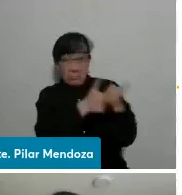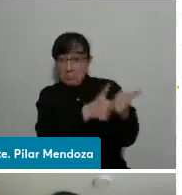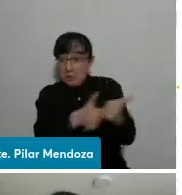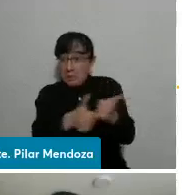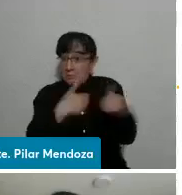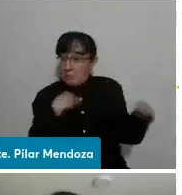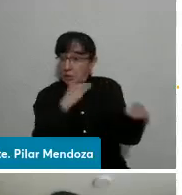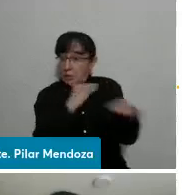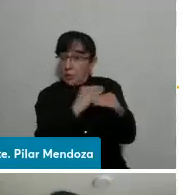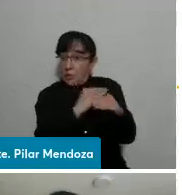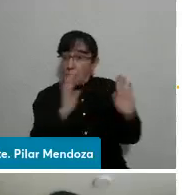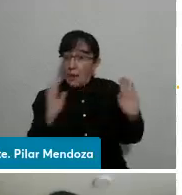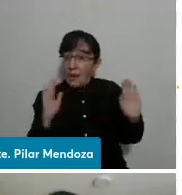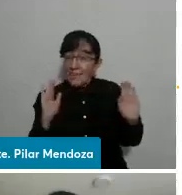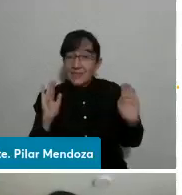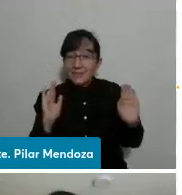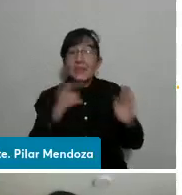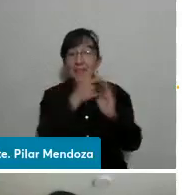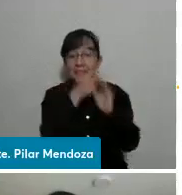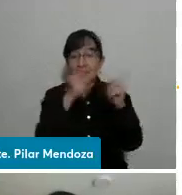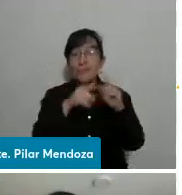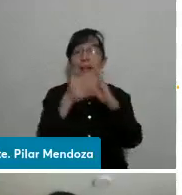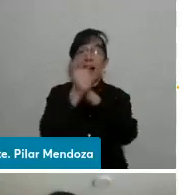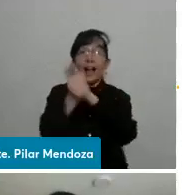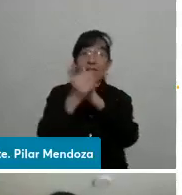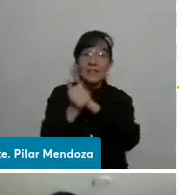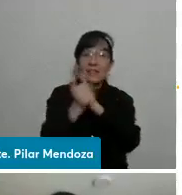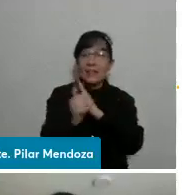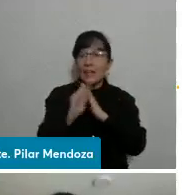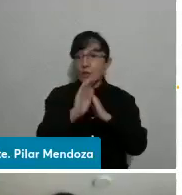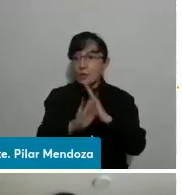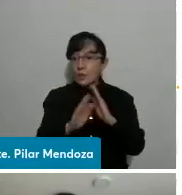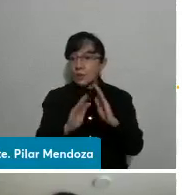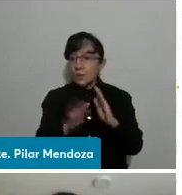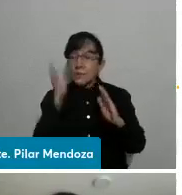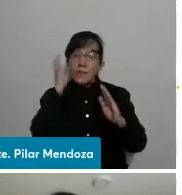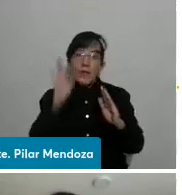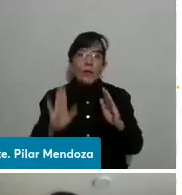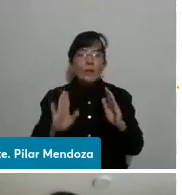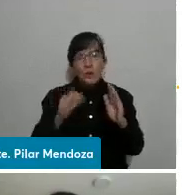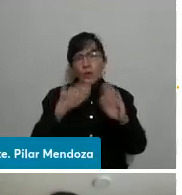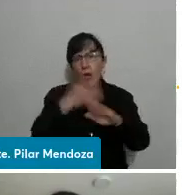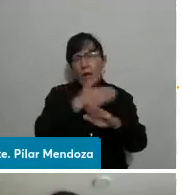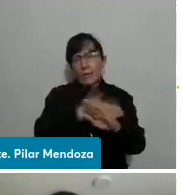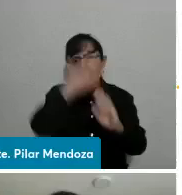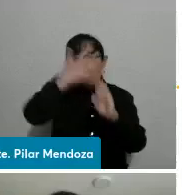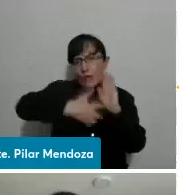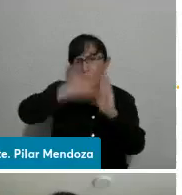igual, como un estudiante que también tiene habilidades, a pesar que de tener un diagnóstico, ¿sí?